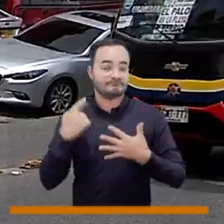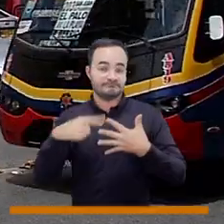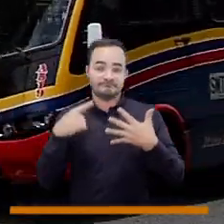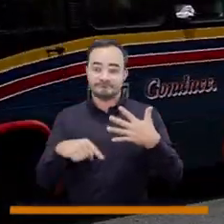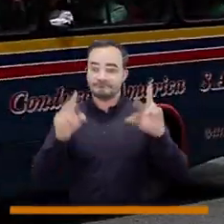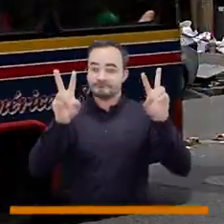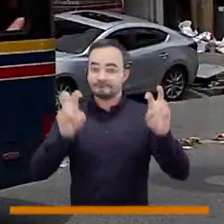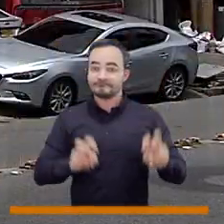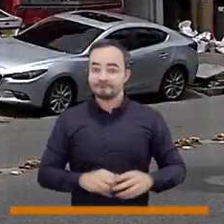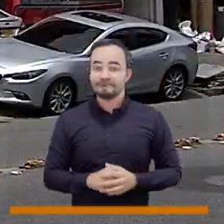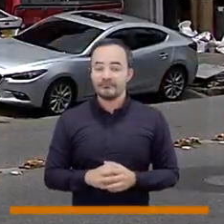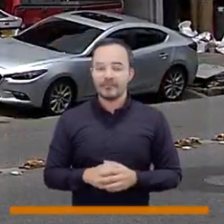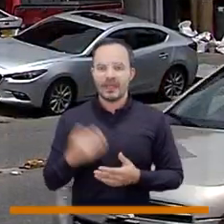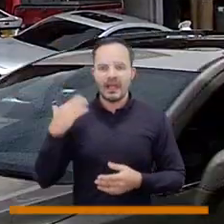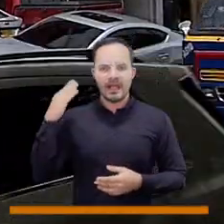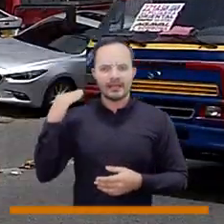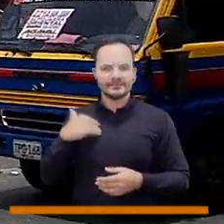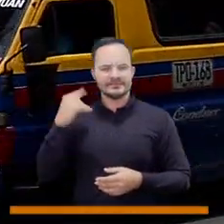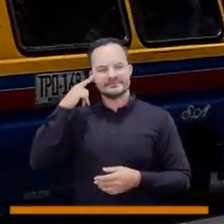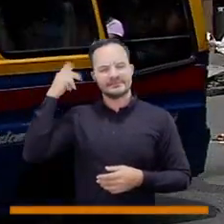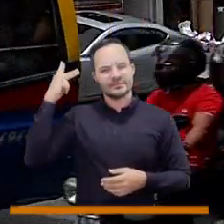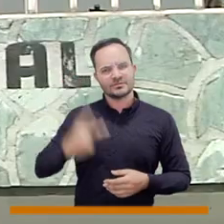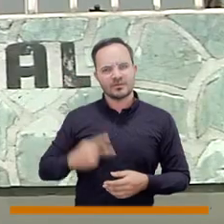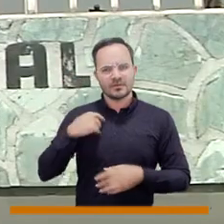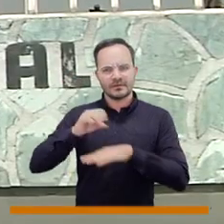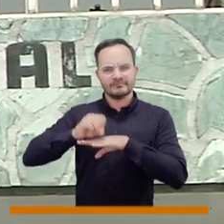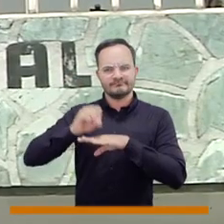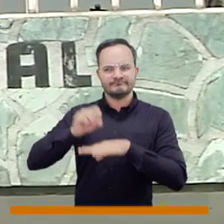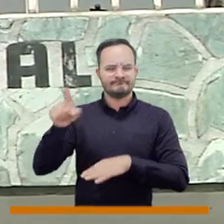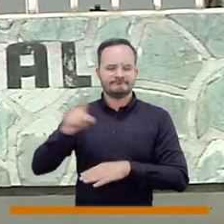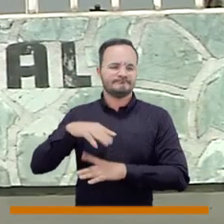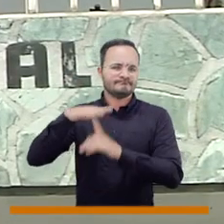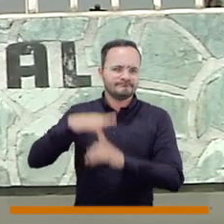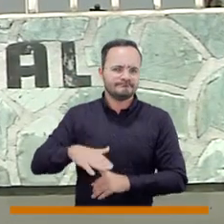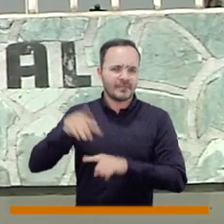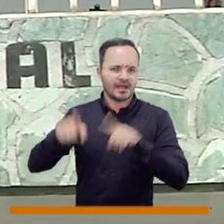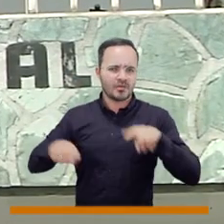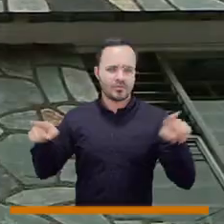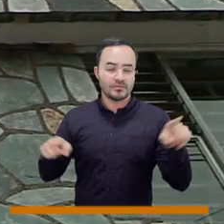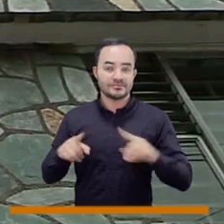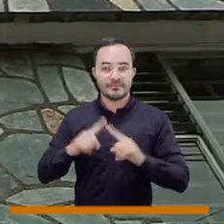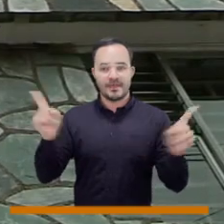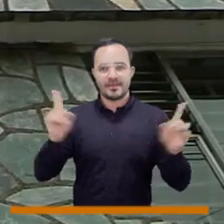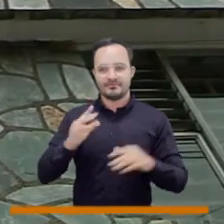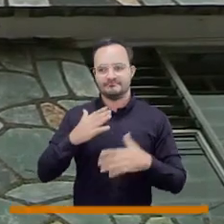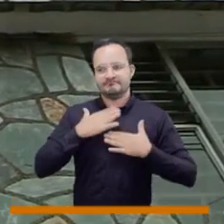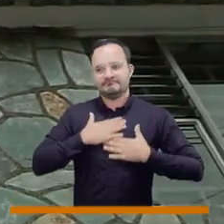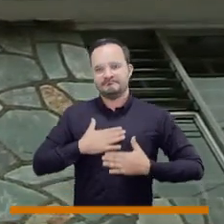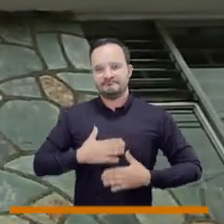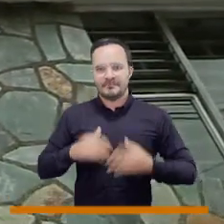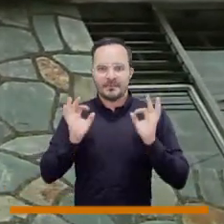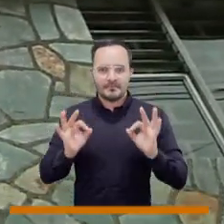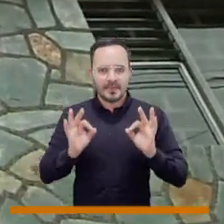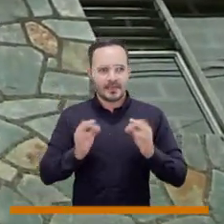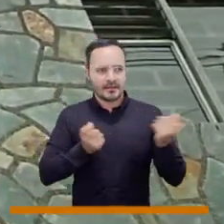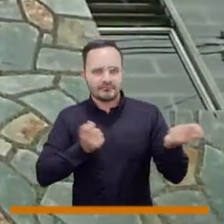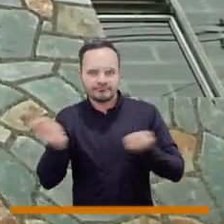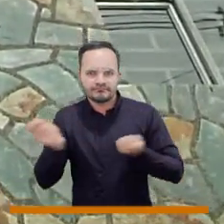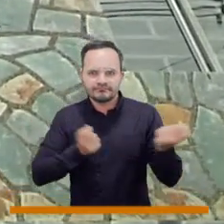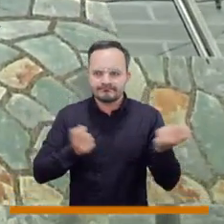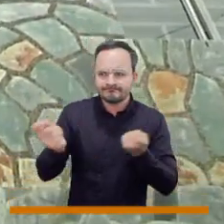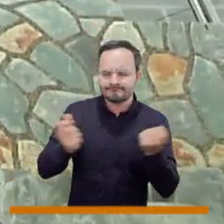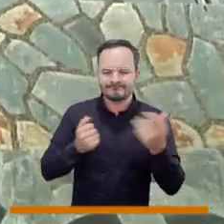diferentes campos, y son organizaciones que habían sido discriminadas durante muchos años, pero que en este gobierno